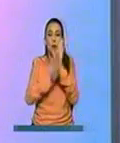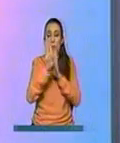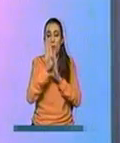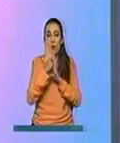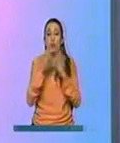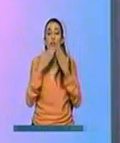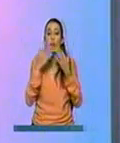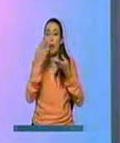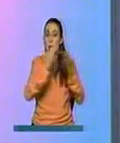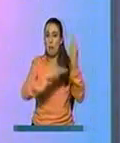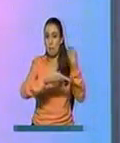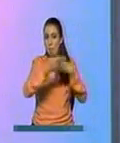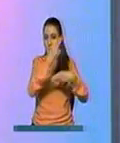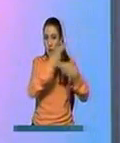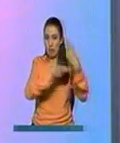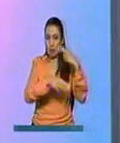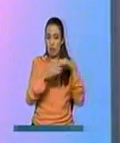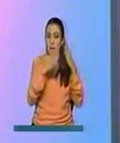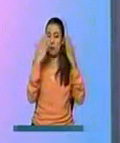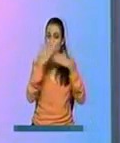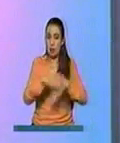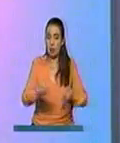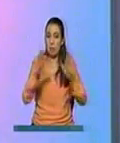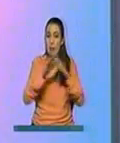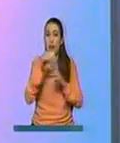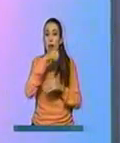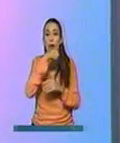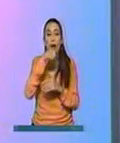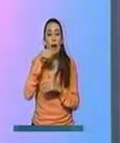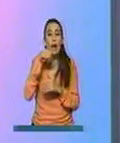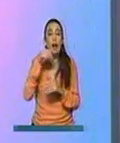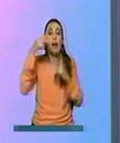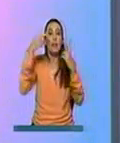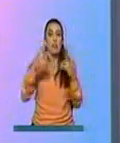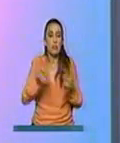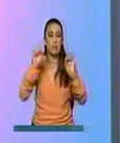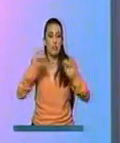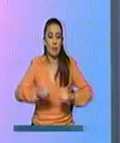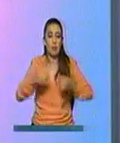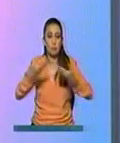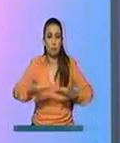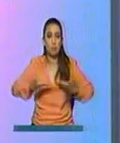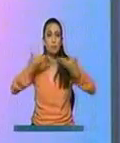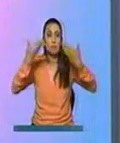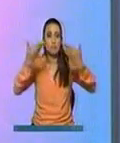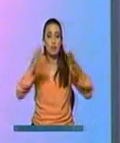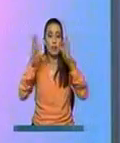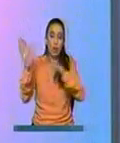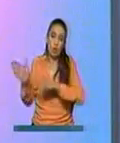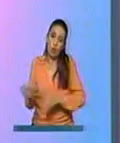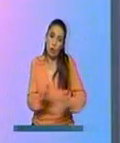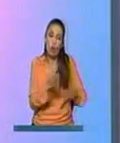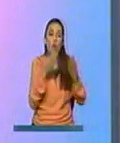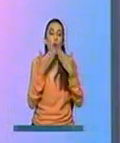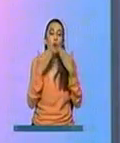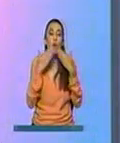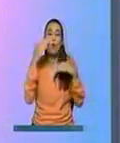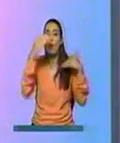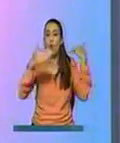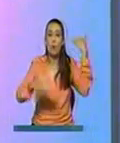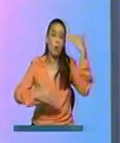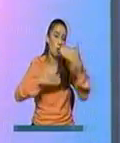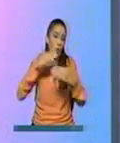los emprendimientos artesanales cerveceros en el país y también los incentivos que está planteando el gobierno nacional para